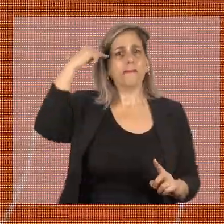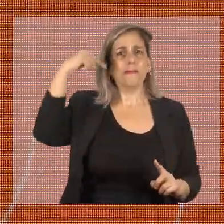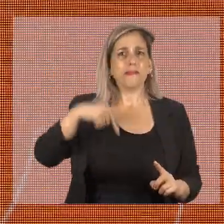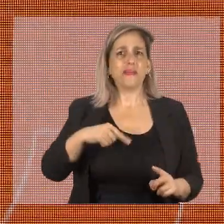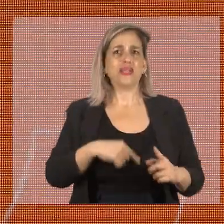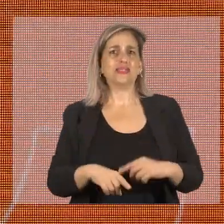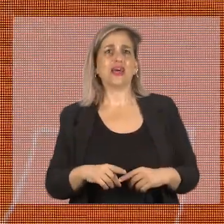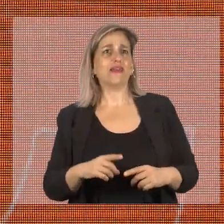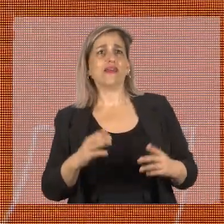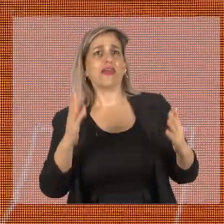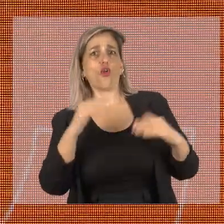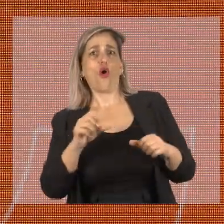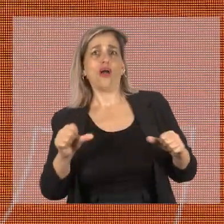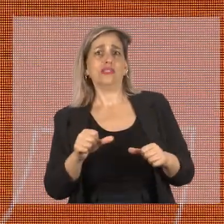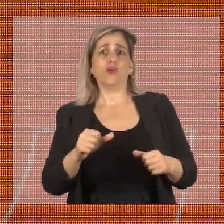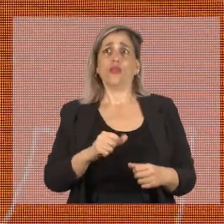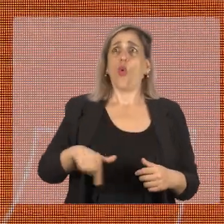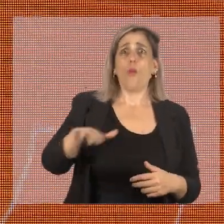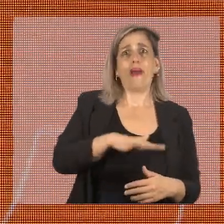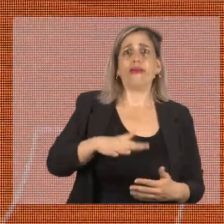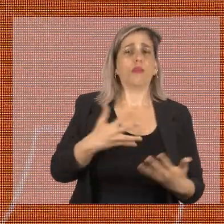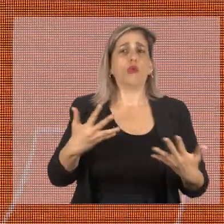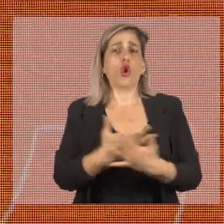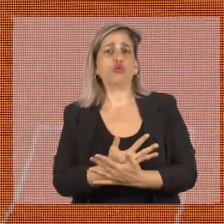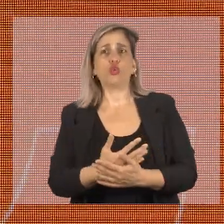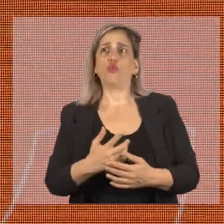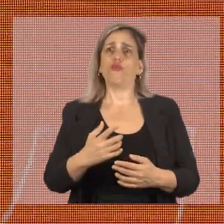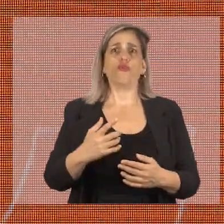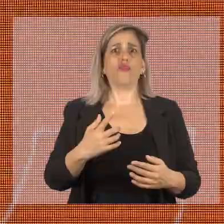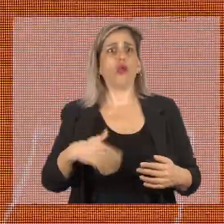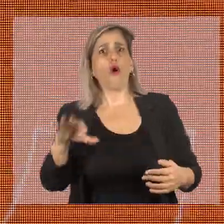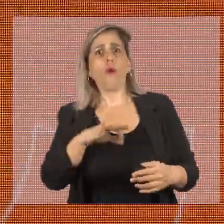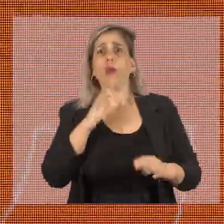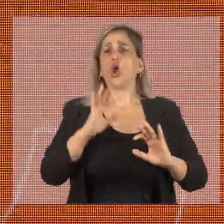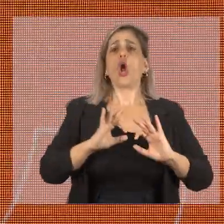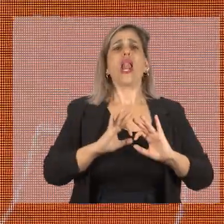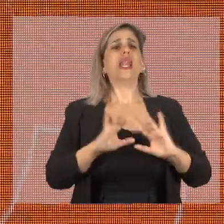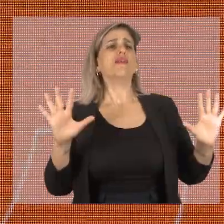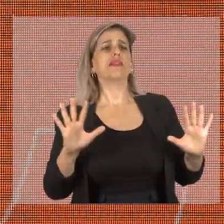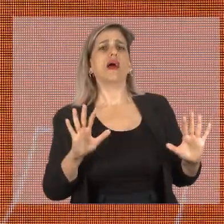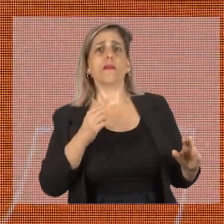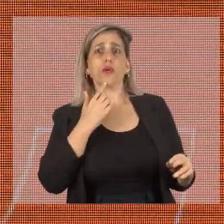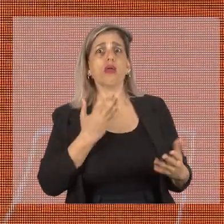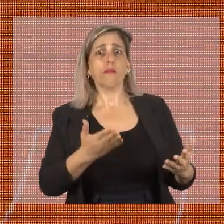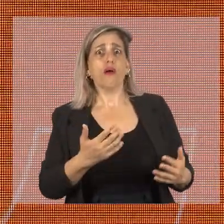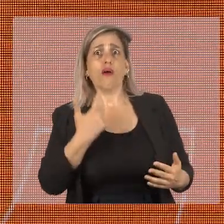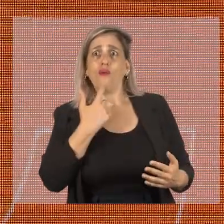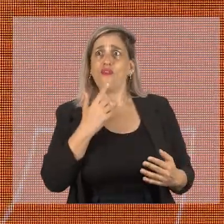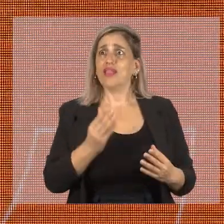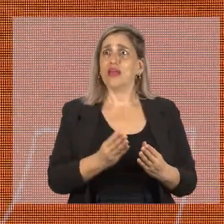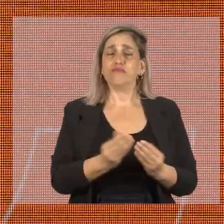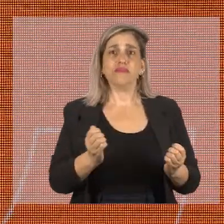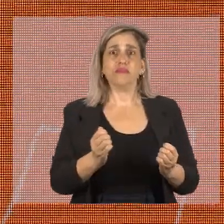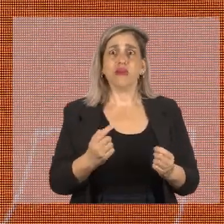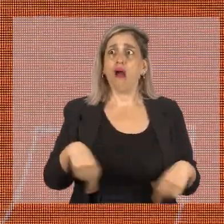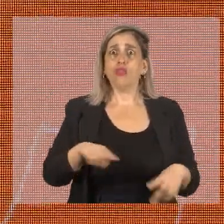pensar en la no cohesión social cuando un país no la sufre. Es como la libertad muchas veces se valora cuando sentimos la ausencia